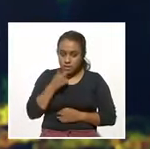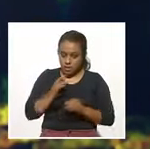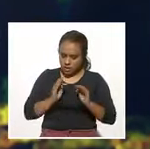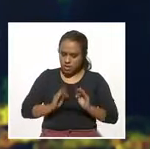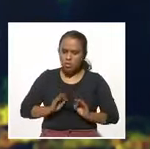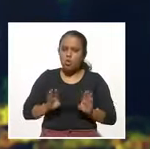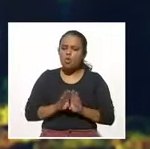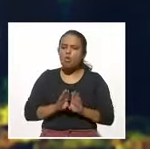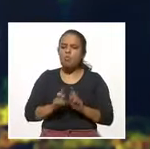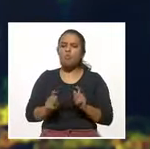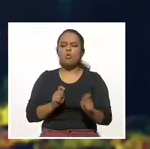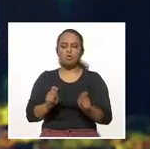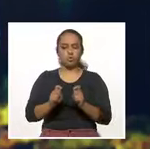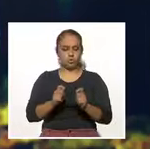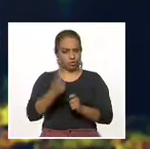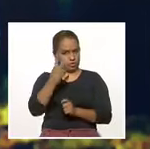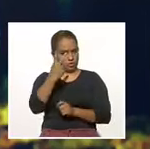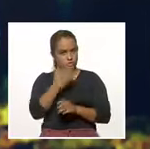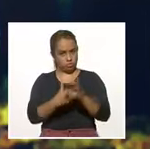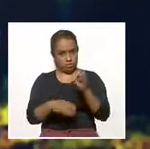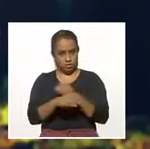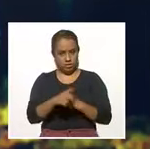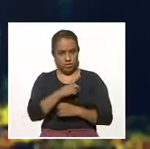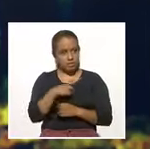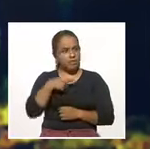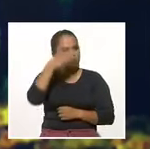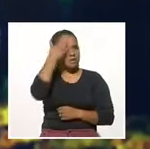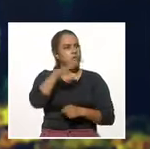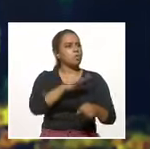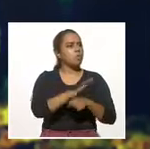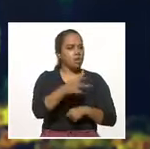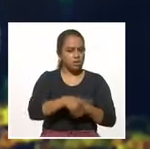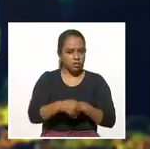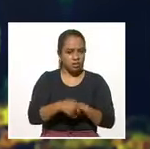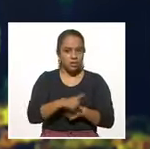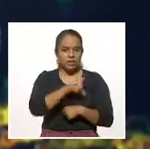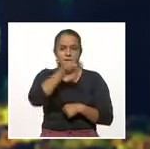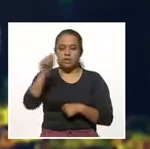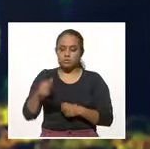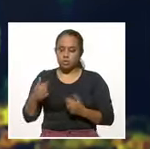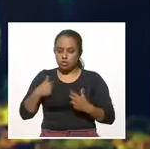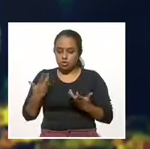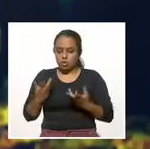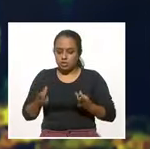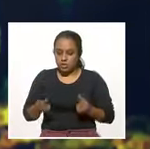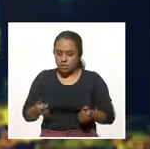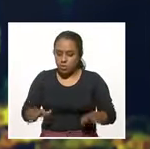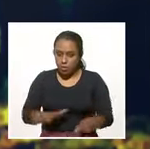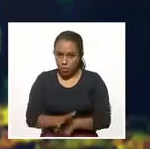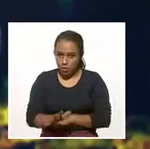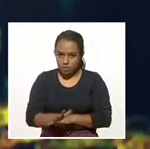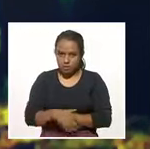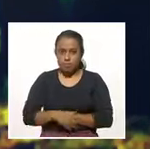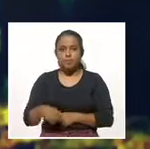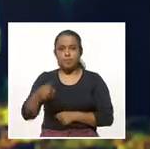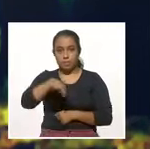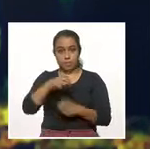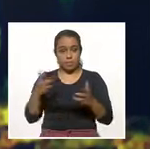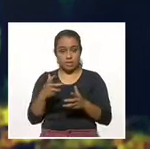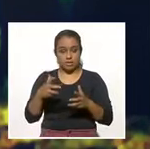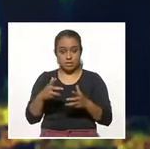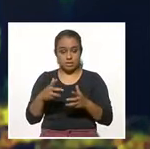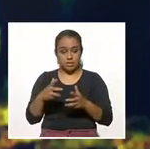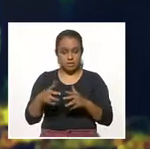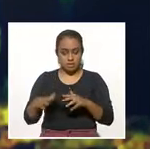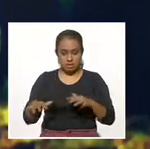se puede conservar de dos maneras, conociendo el riesgo y practicando la respuesta. Entonces, vamos a hacer simulacros, aunque no